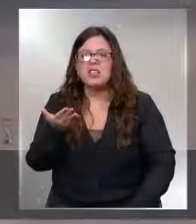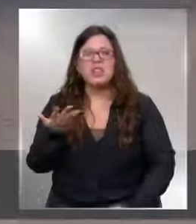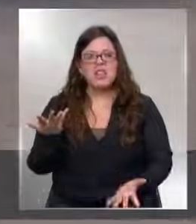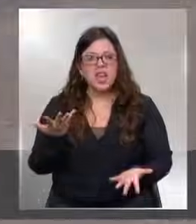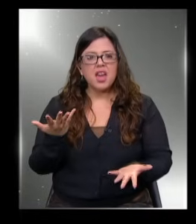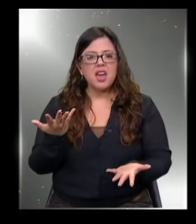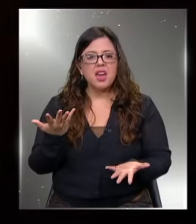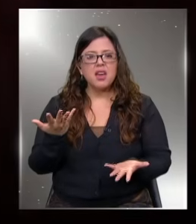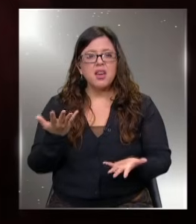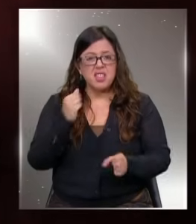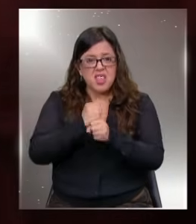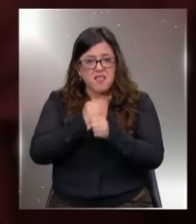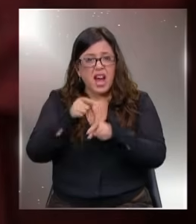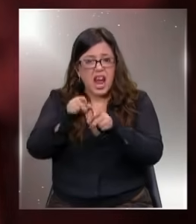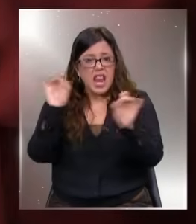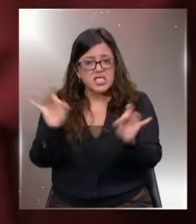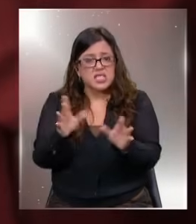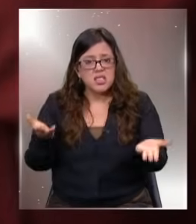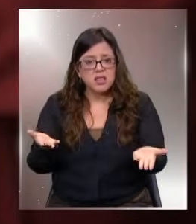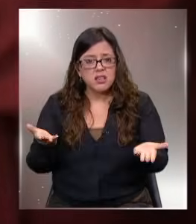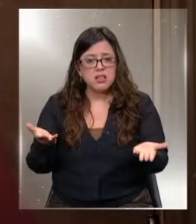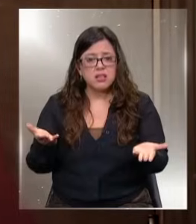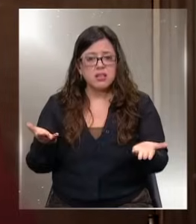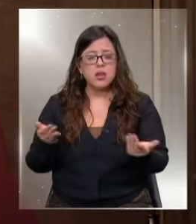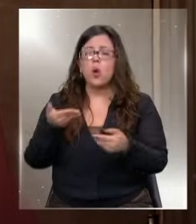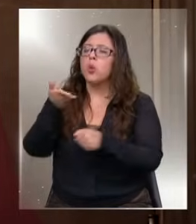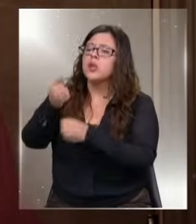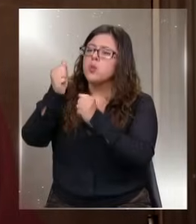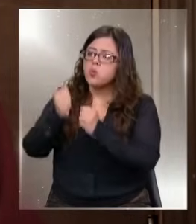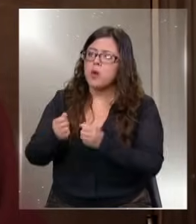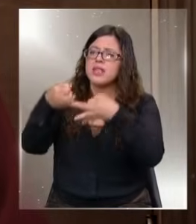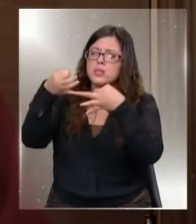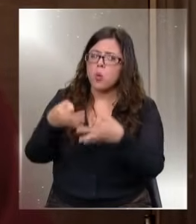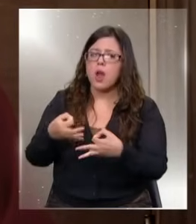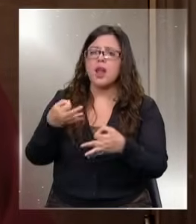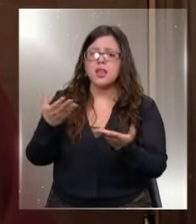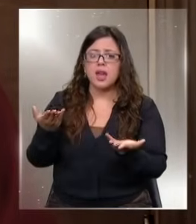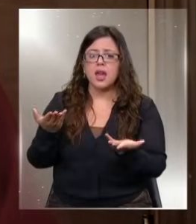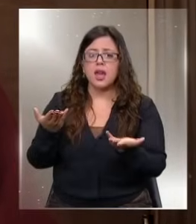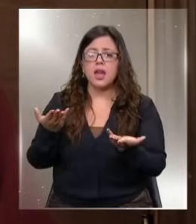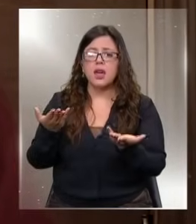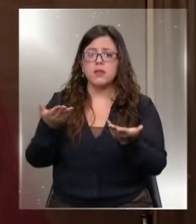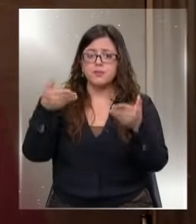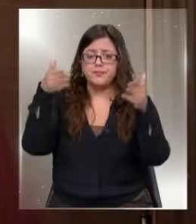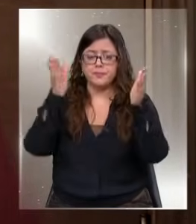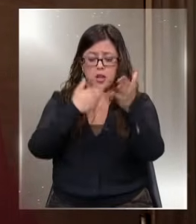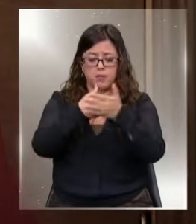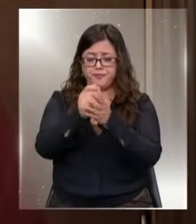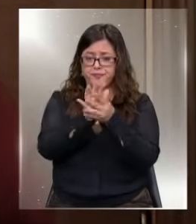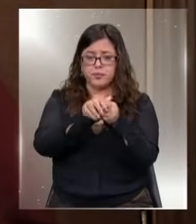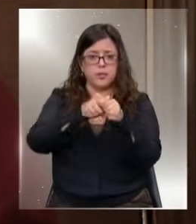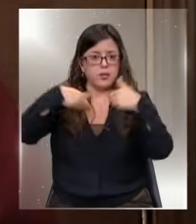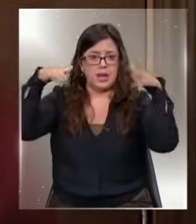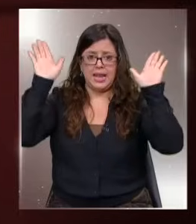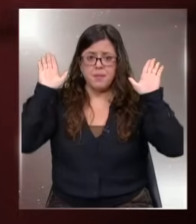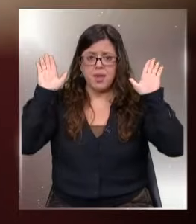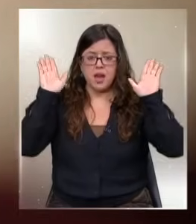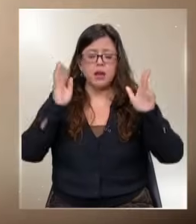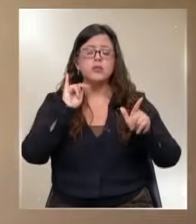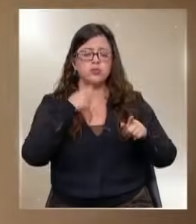esta forma. ¿Usted podría asegurar que tiene sus manos limpias? Absolutamente, tengo mis manos